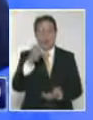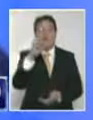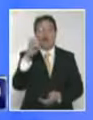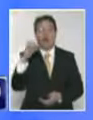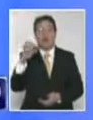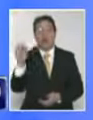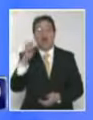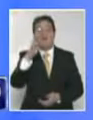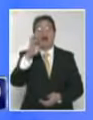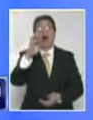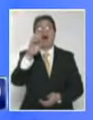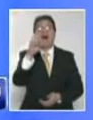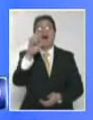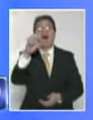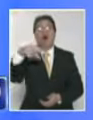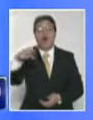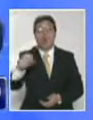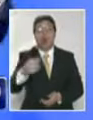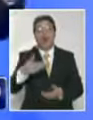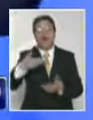porque le iban a quitar el fondo,